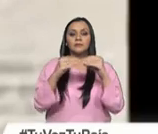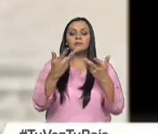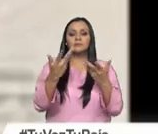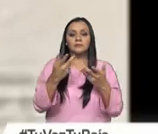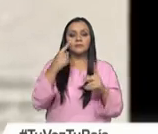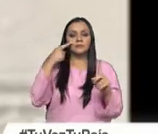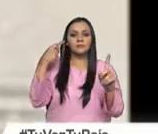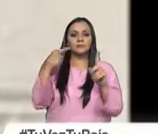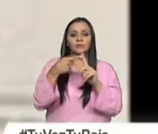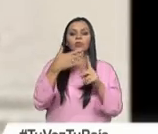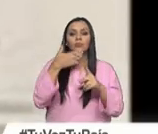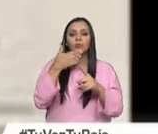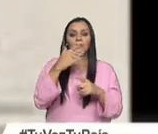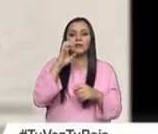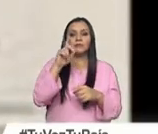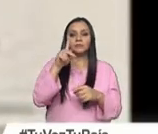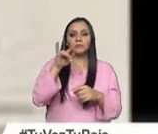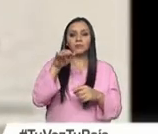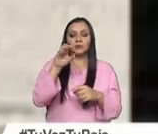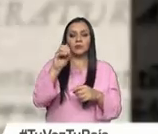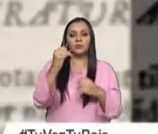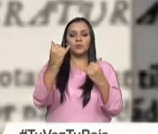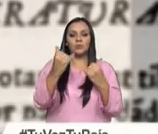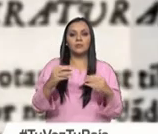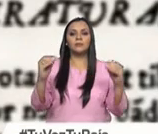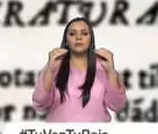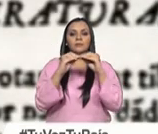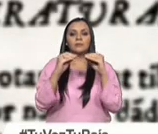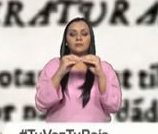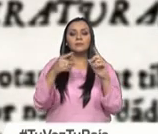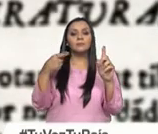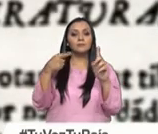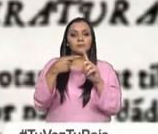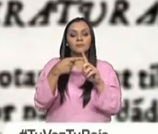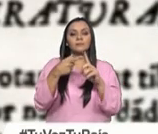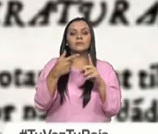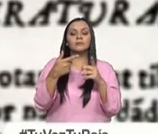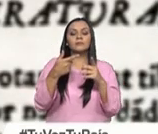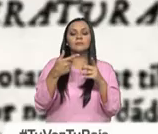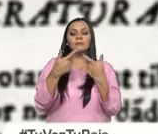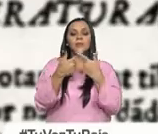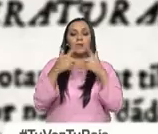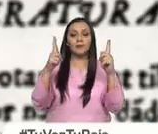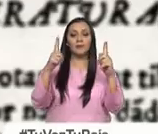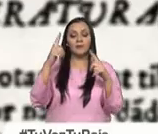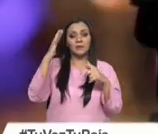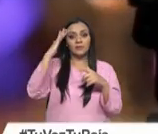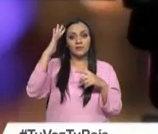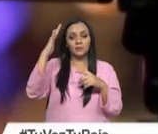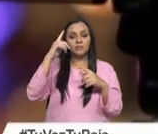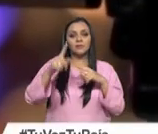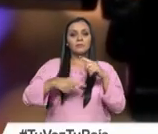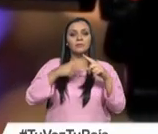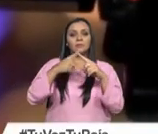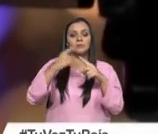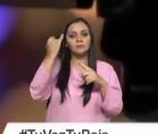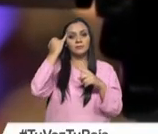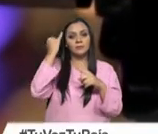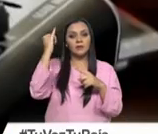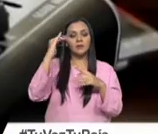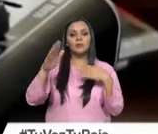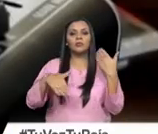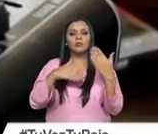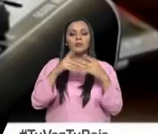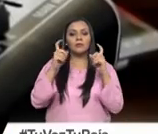desalentador, Espejo, con su ejemplo, demostró que en los peores momentos la libertad de pensamiento y las ideas democráticas